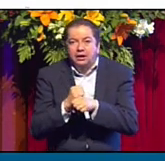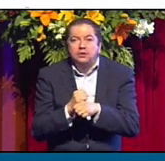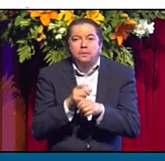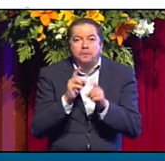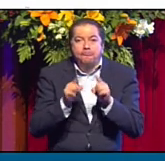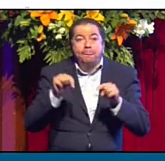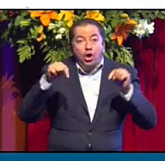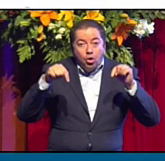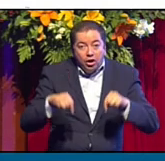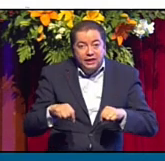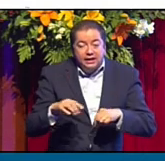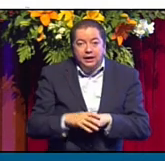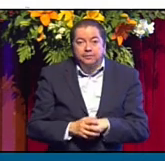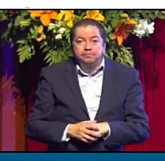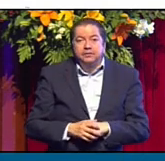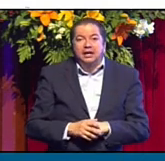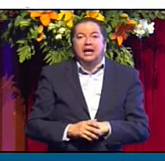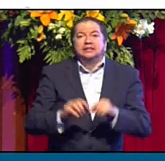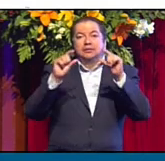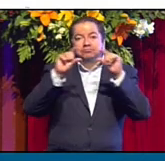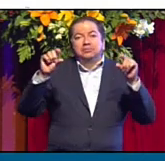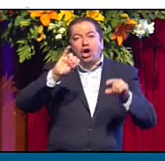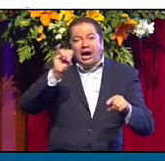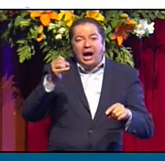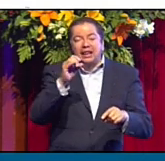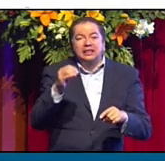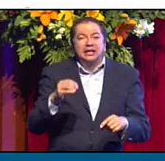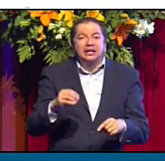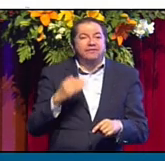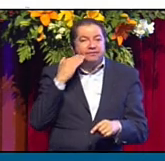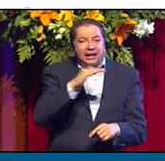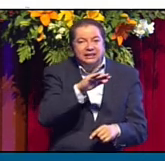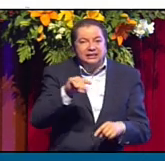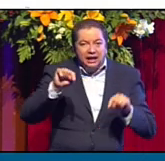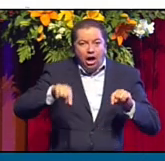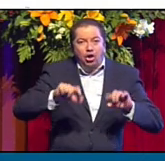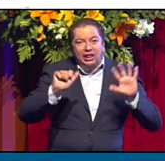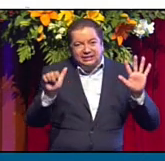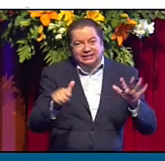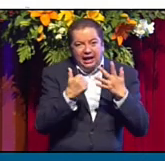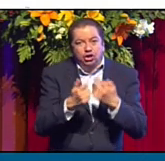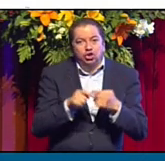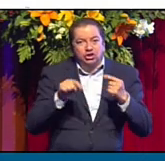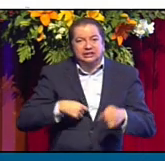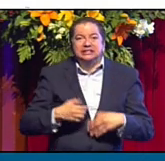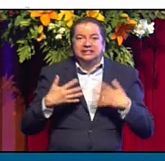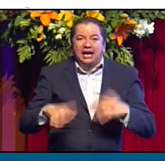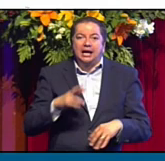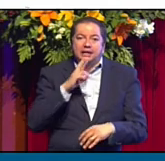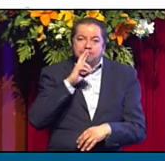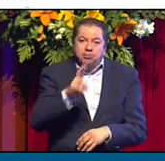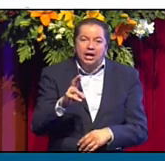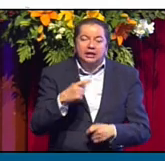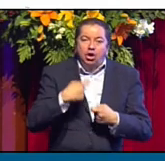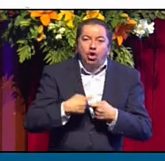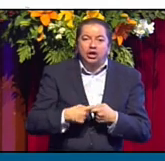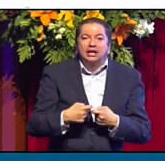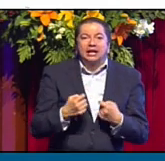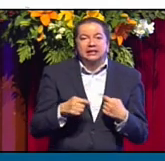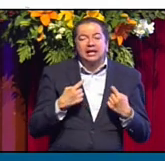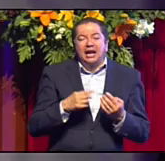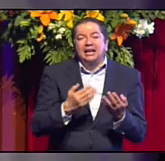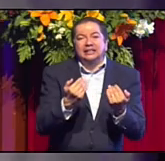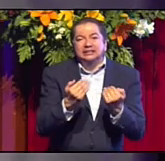y hoy día por eso ese jardín infantil es el sexto jardín infantil que ya tiene una respuesta concreta a la necesidad de